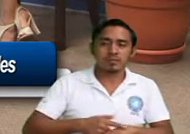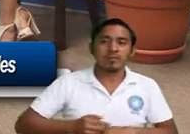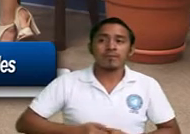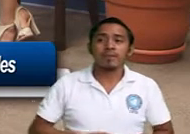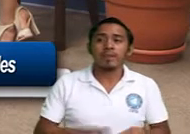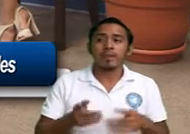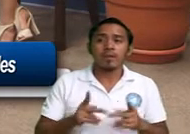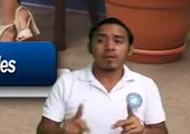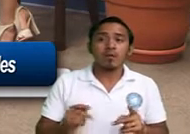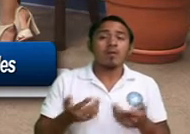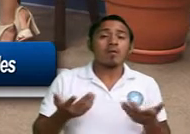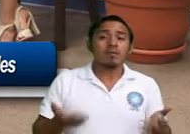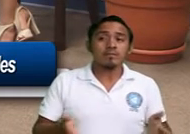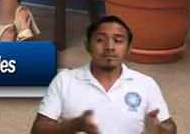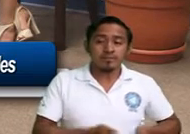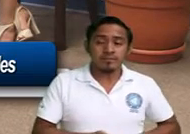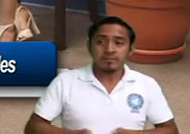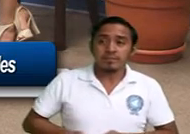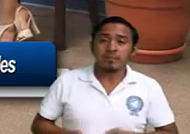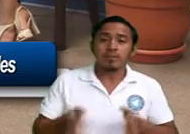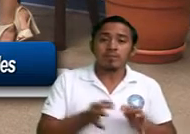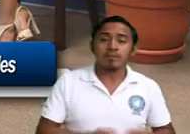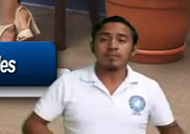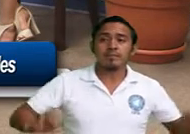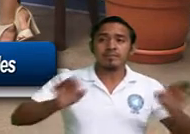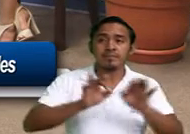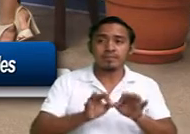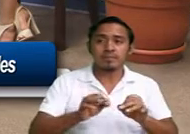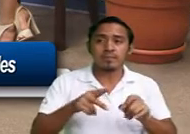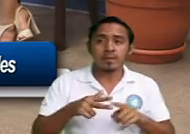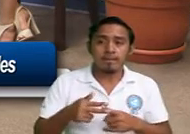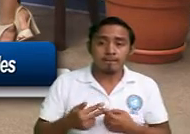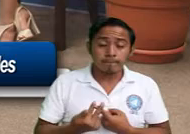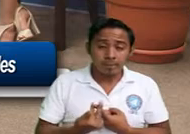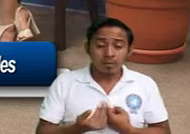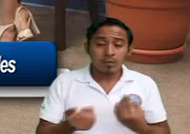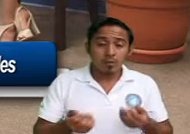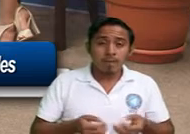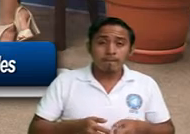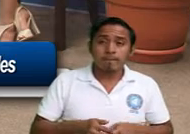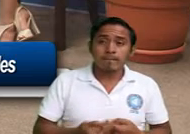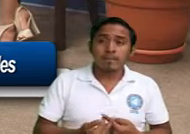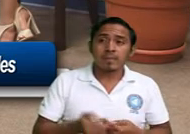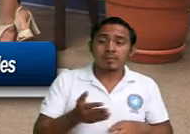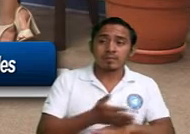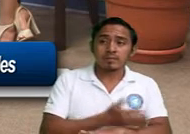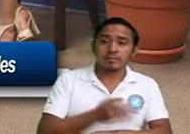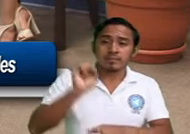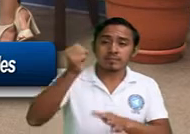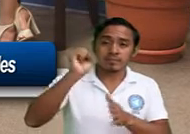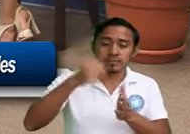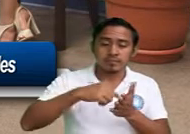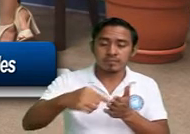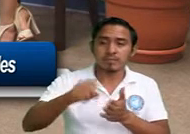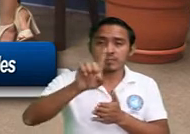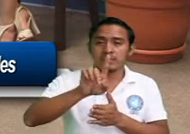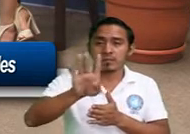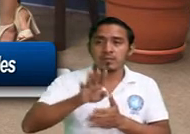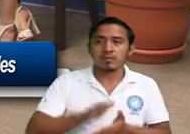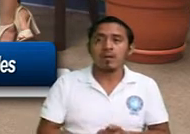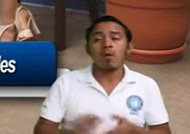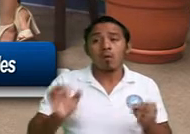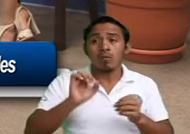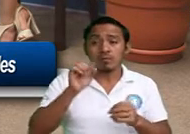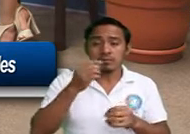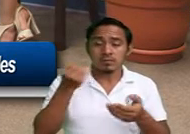son gemelos, lo más importante es verlo al inicio del embarazo, porque antes de la semana 14 es cuando nosotros, o en la